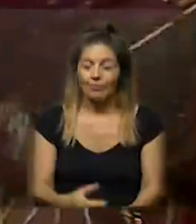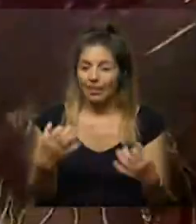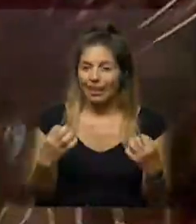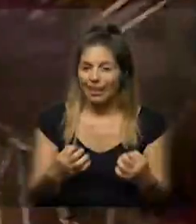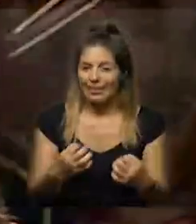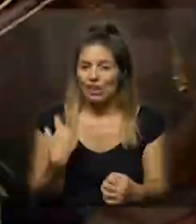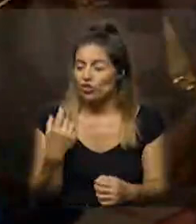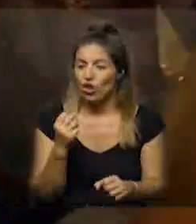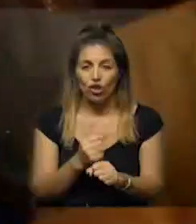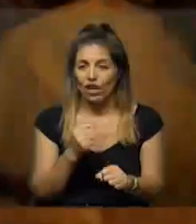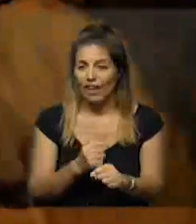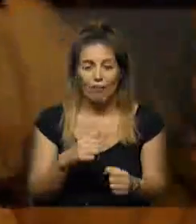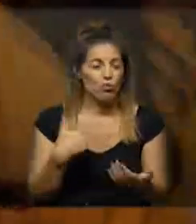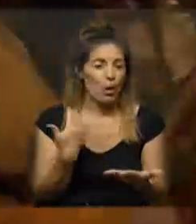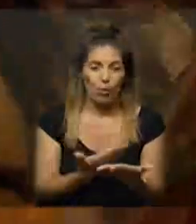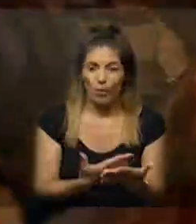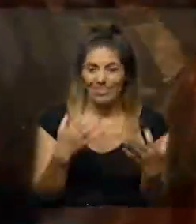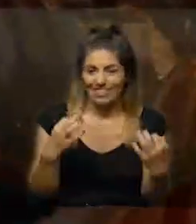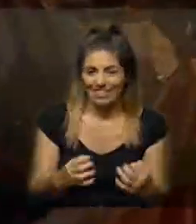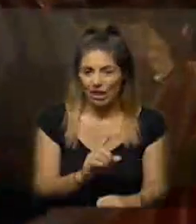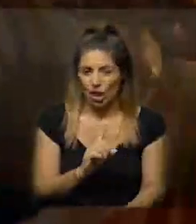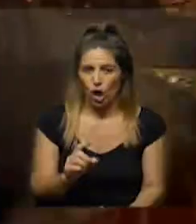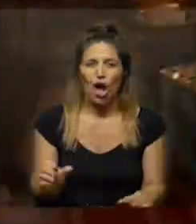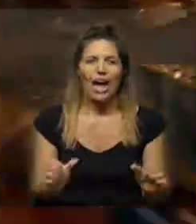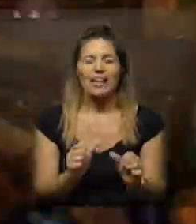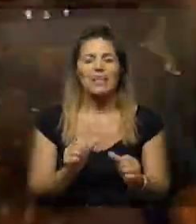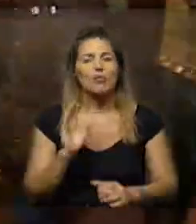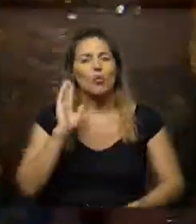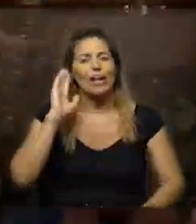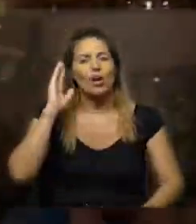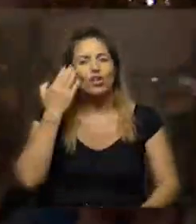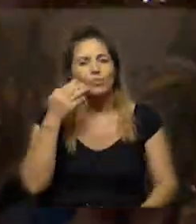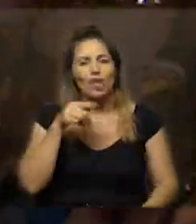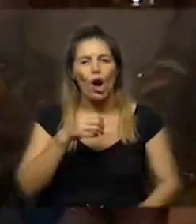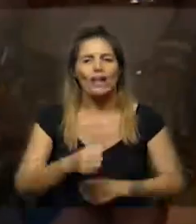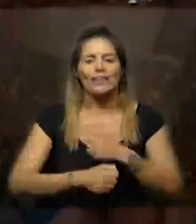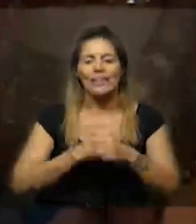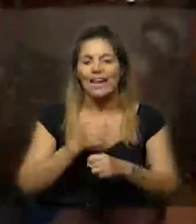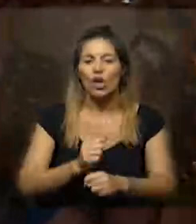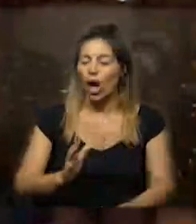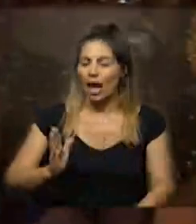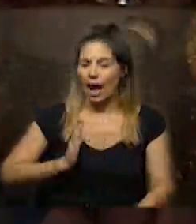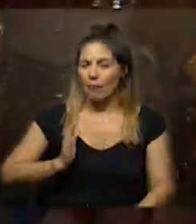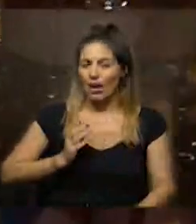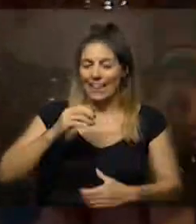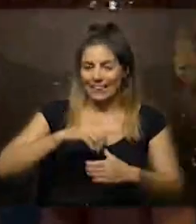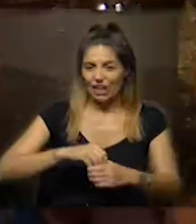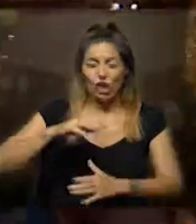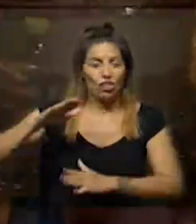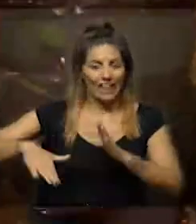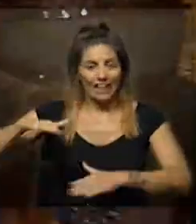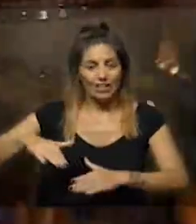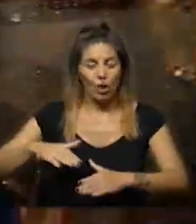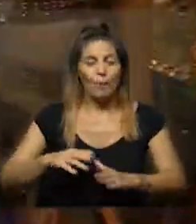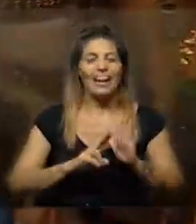nosotros no trabajamos una propuesta en sí, pero sí hacemos un reconocimiento este año a mujeres dentro del candombe, mujeres referentes